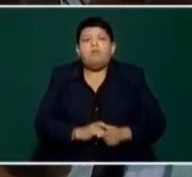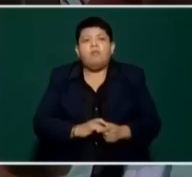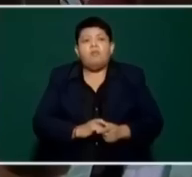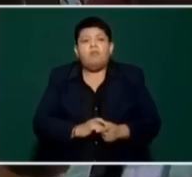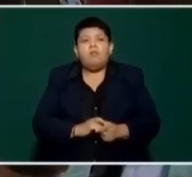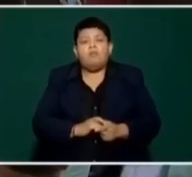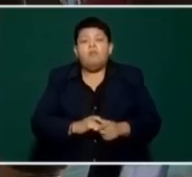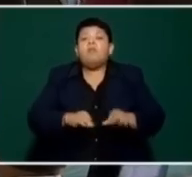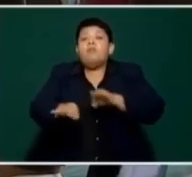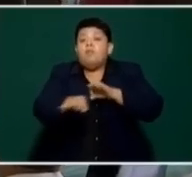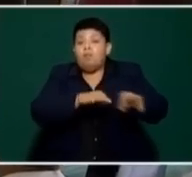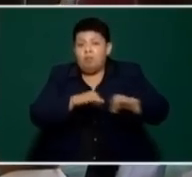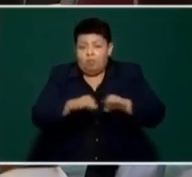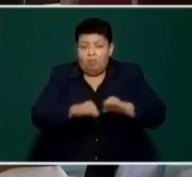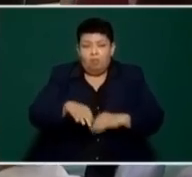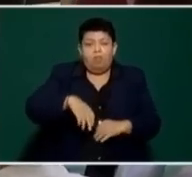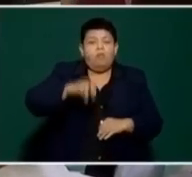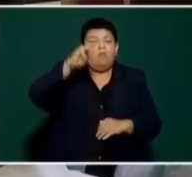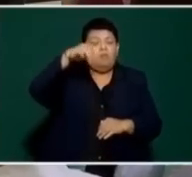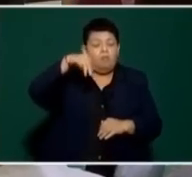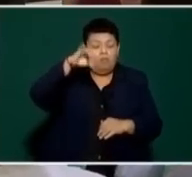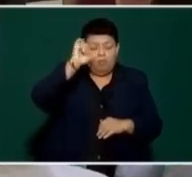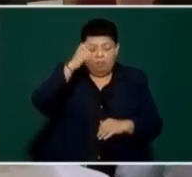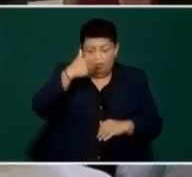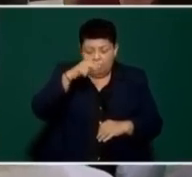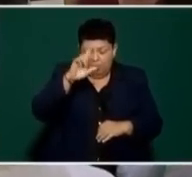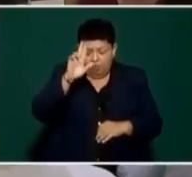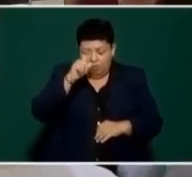las tareas de migración.